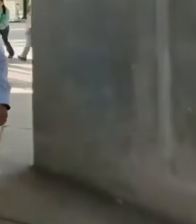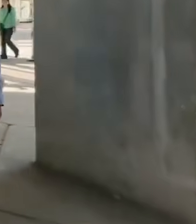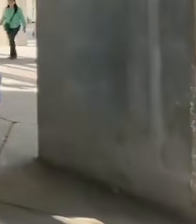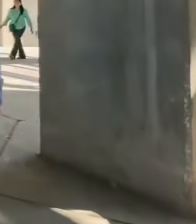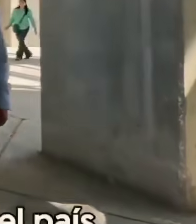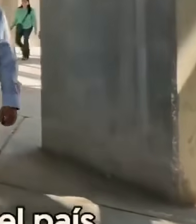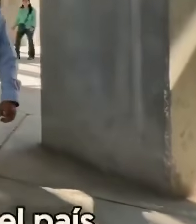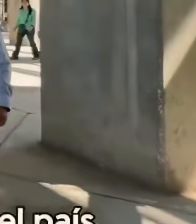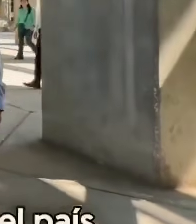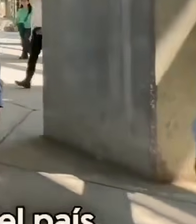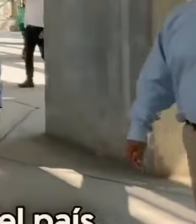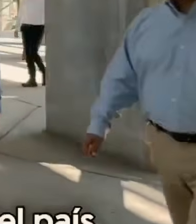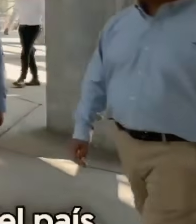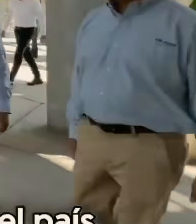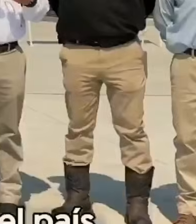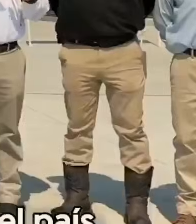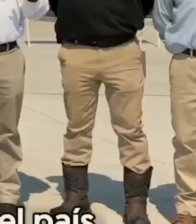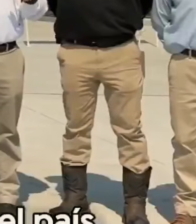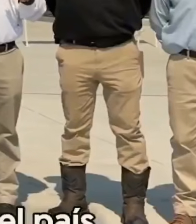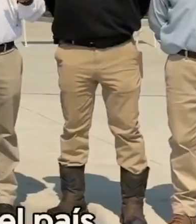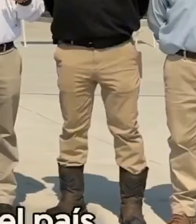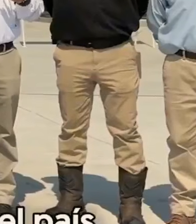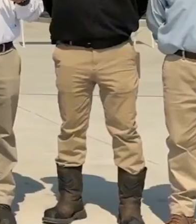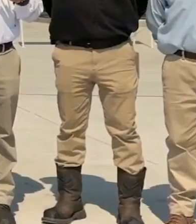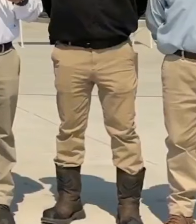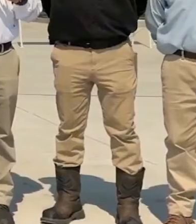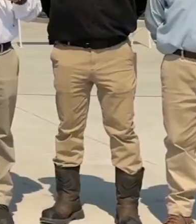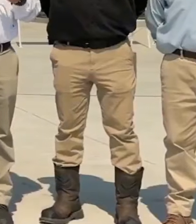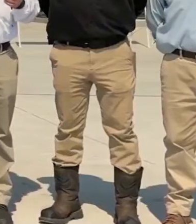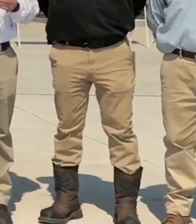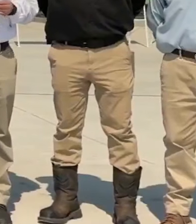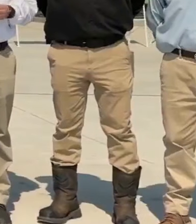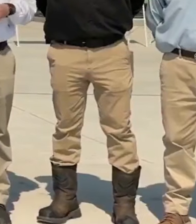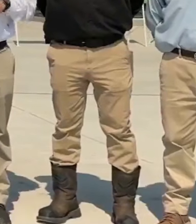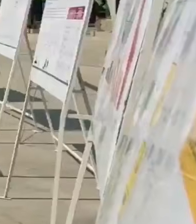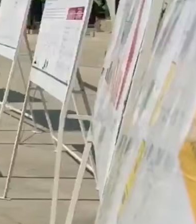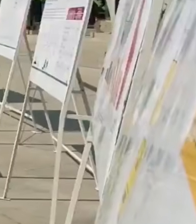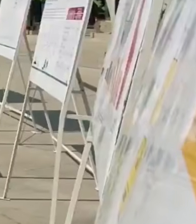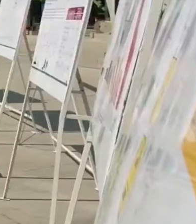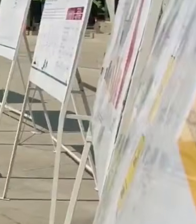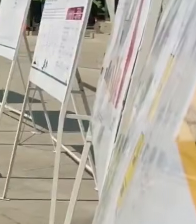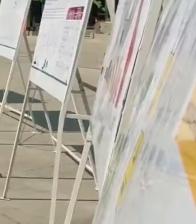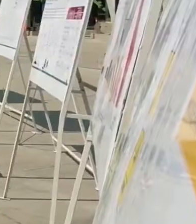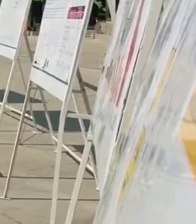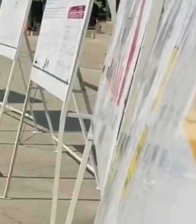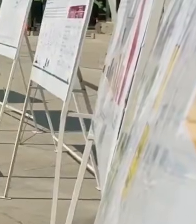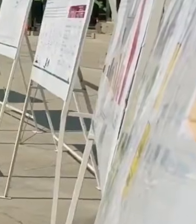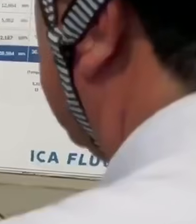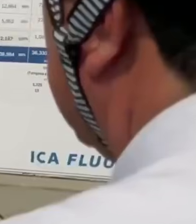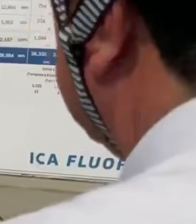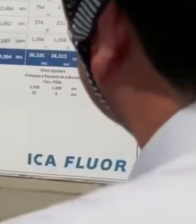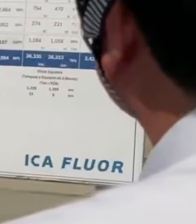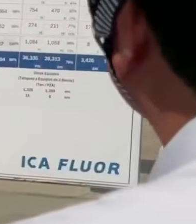empresa Icafluor que está modernizando las refinerías del país, particularmente la de Tula y